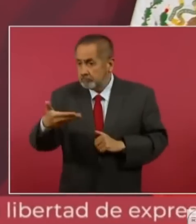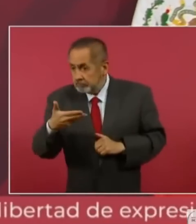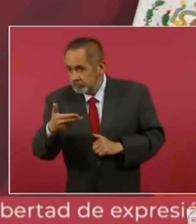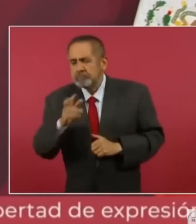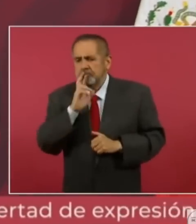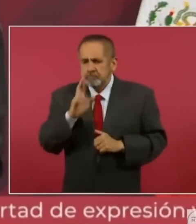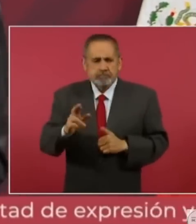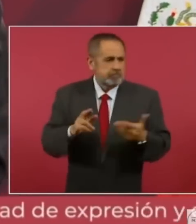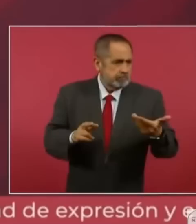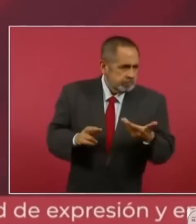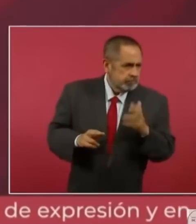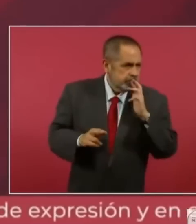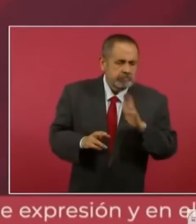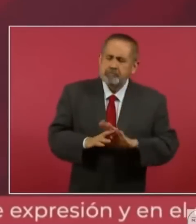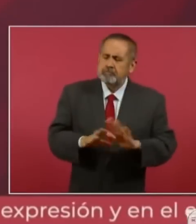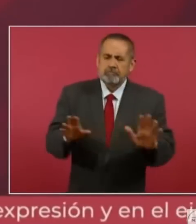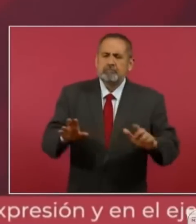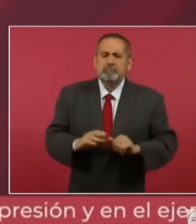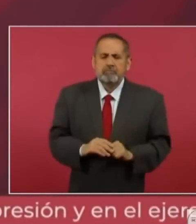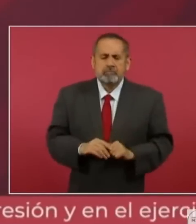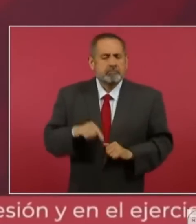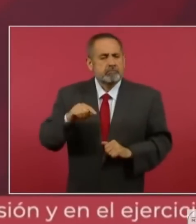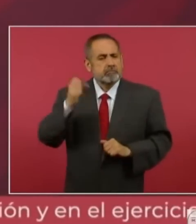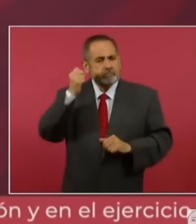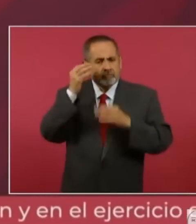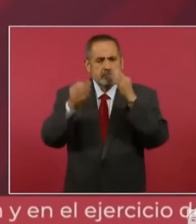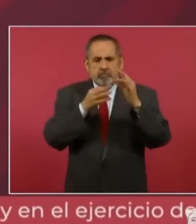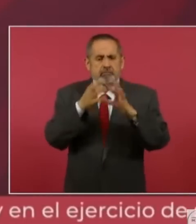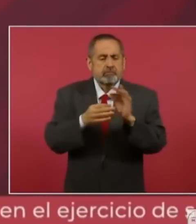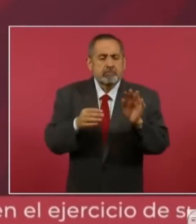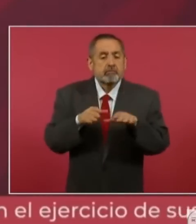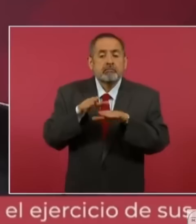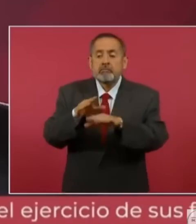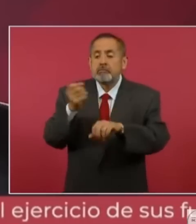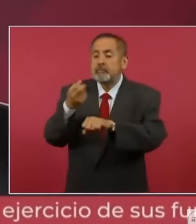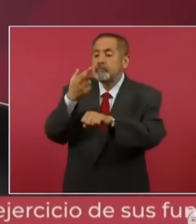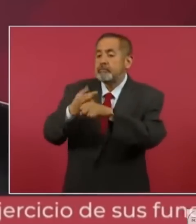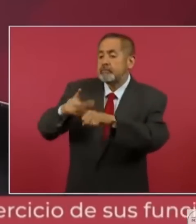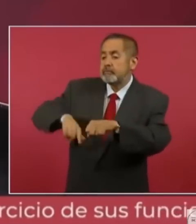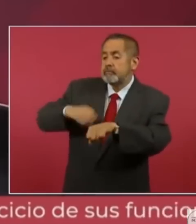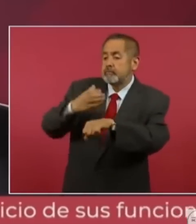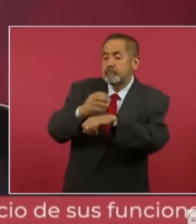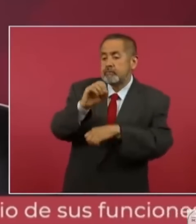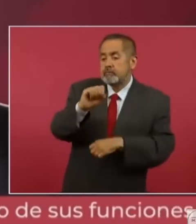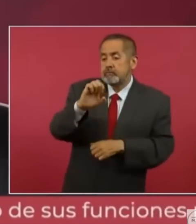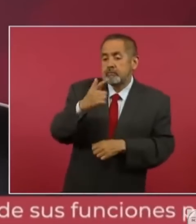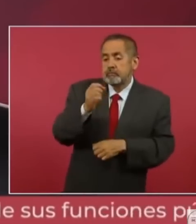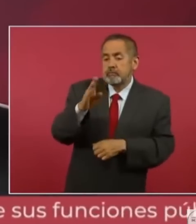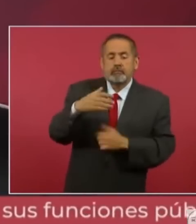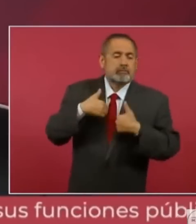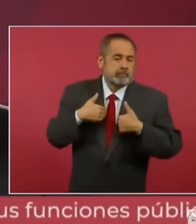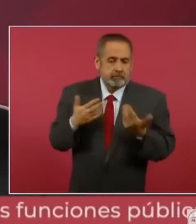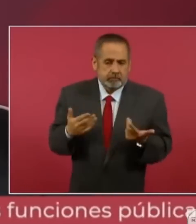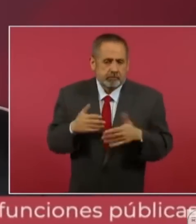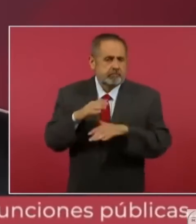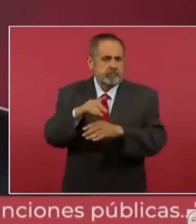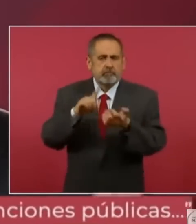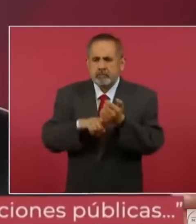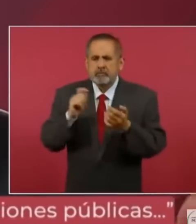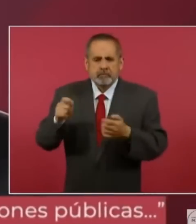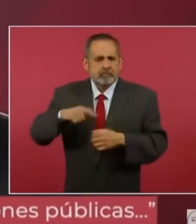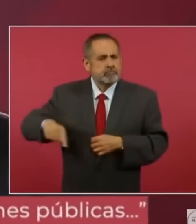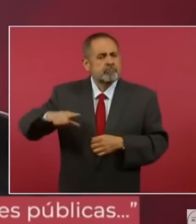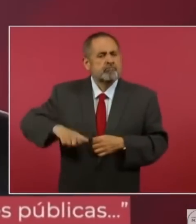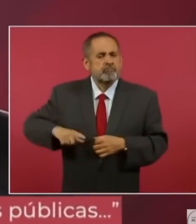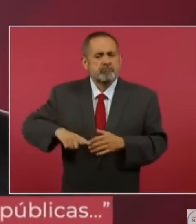en esta conferencia, evidentemente son temas relativos al ejercicio cotidiano del gobierno